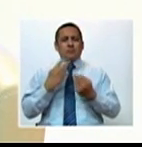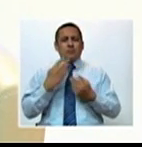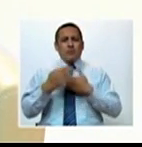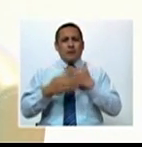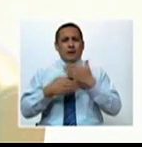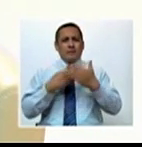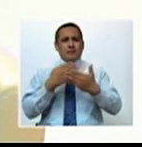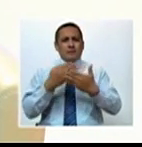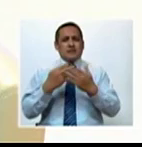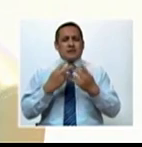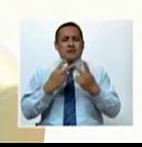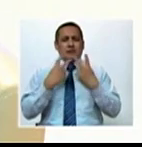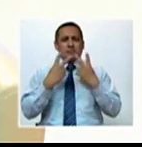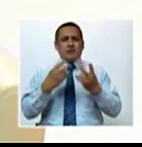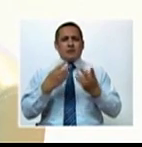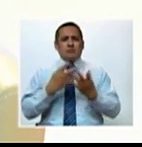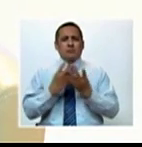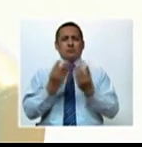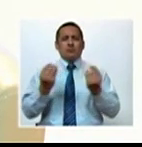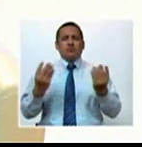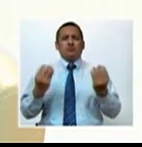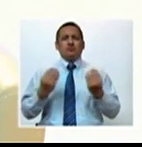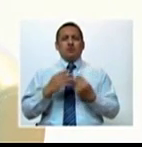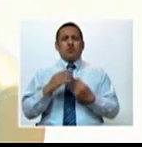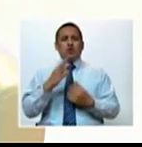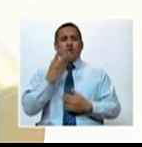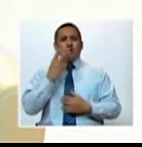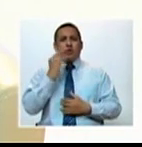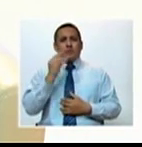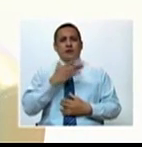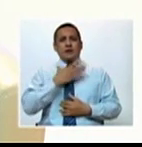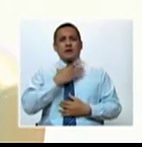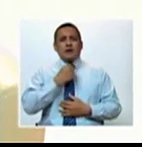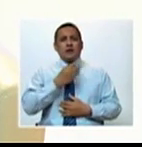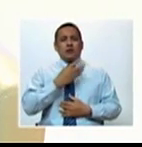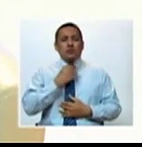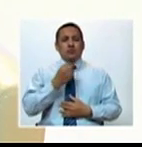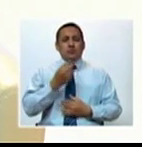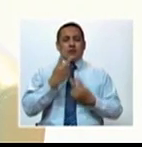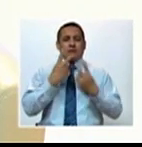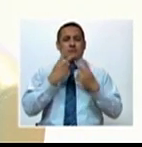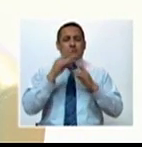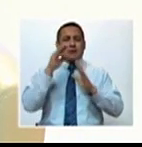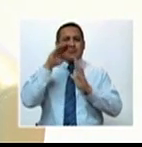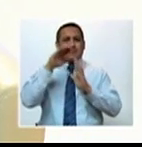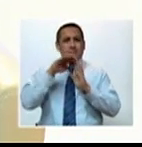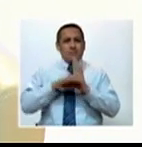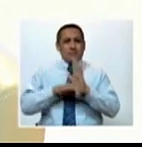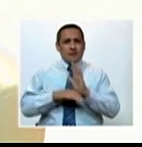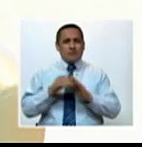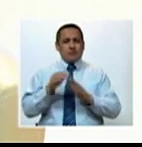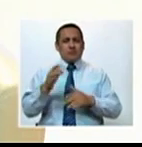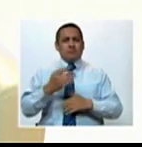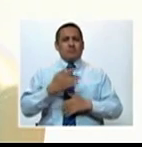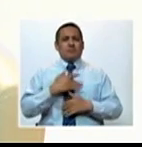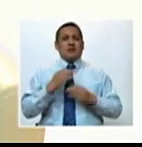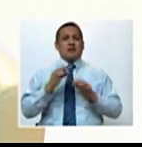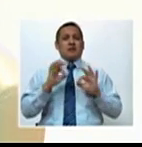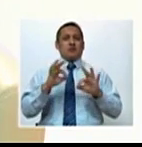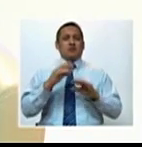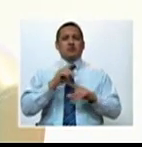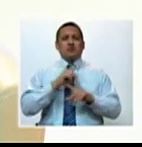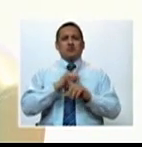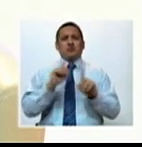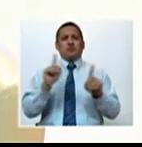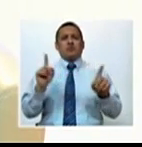sobre todo en la gente joven, para bajar la percepción de riesgo. No sé decir, en